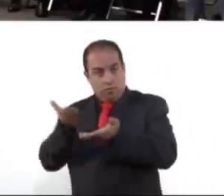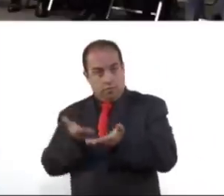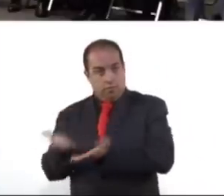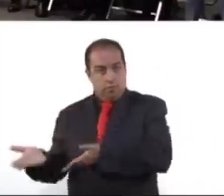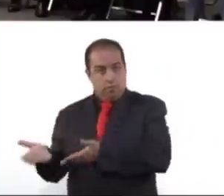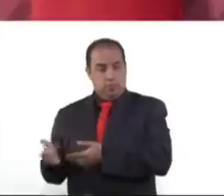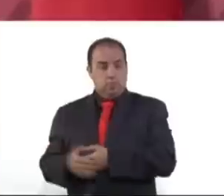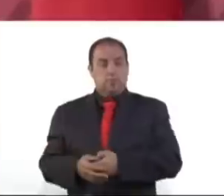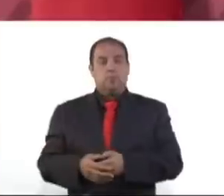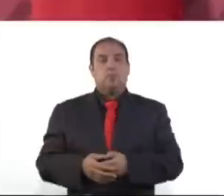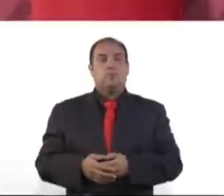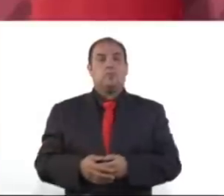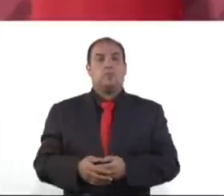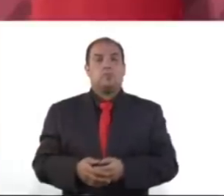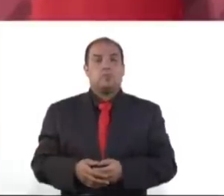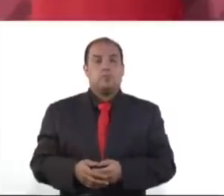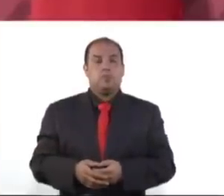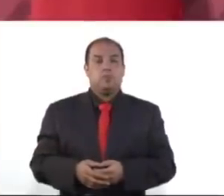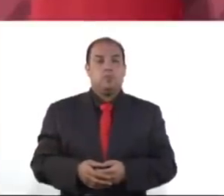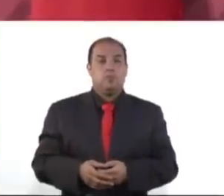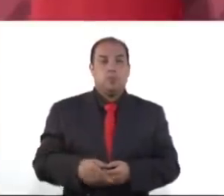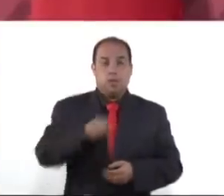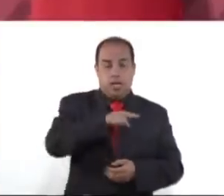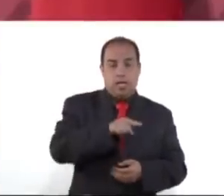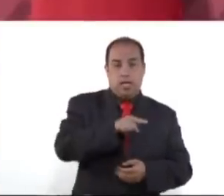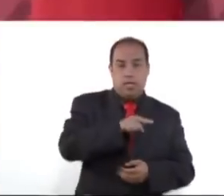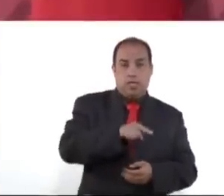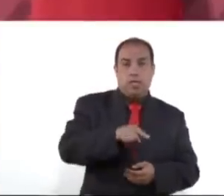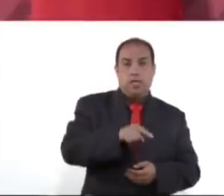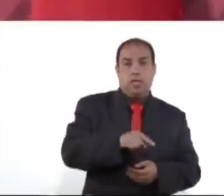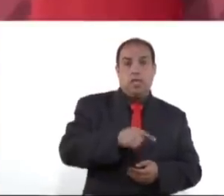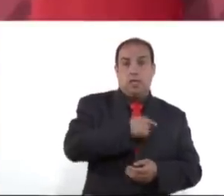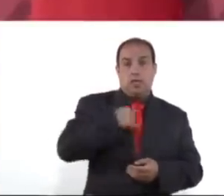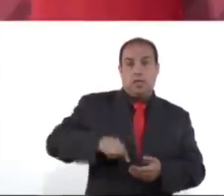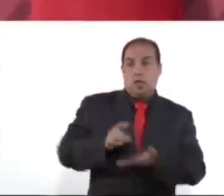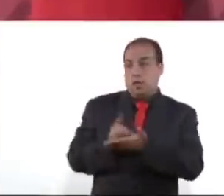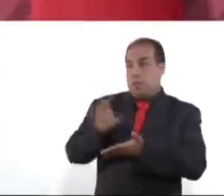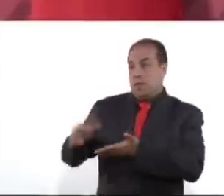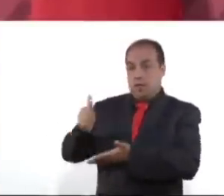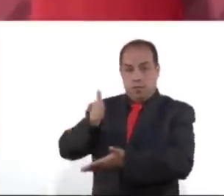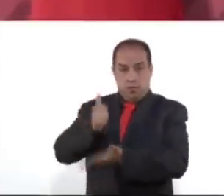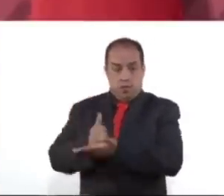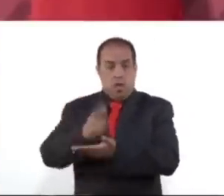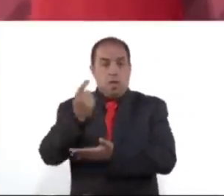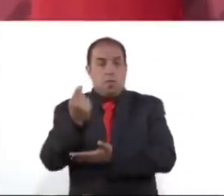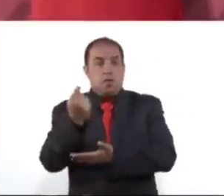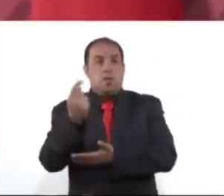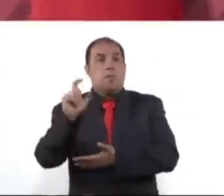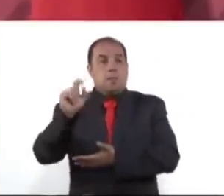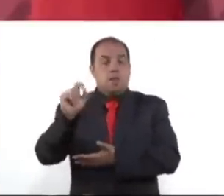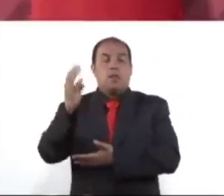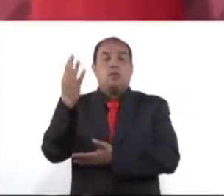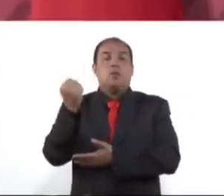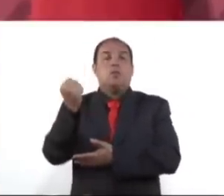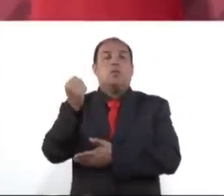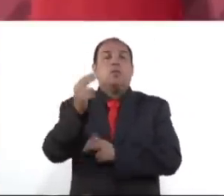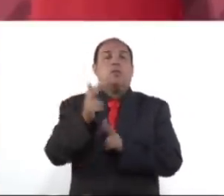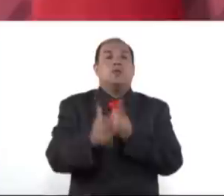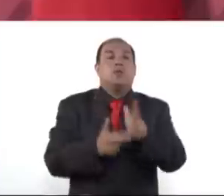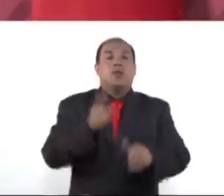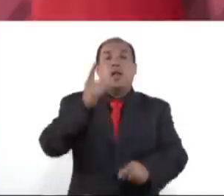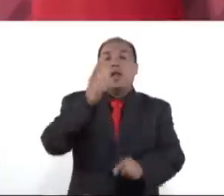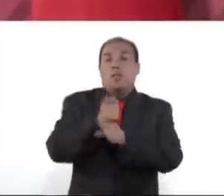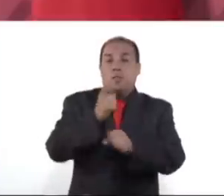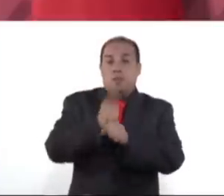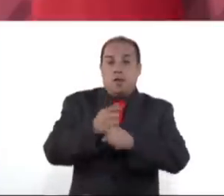la República Popular China a la ciudad Son 29 trenes De los cuales el primero se